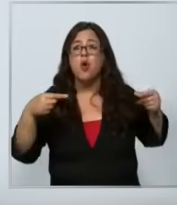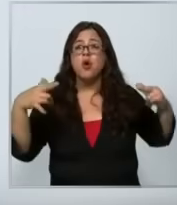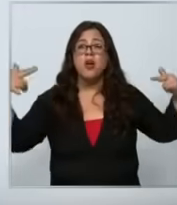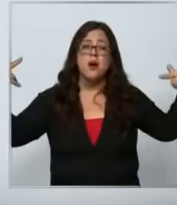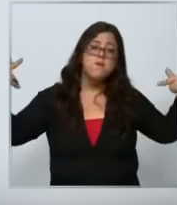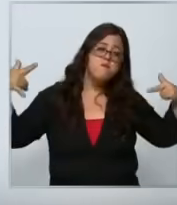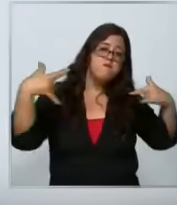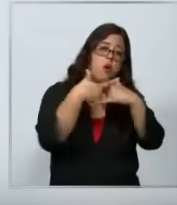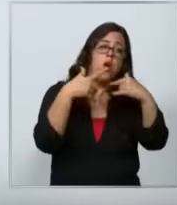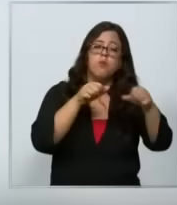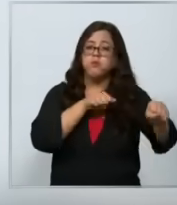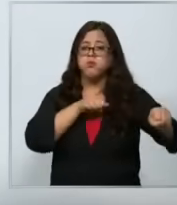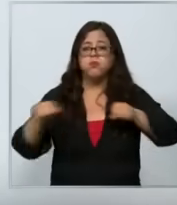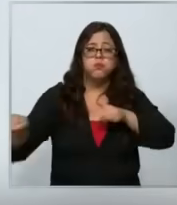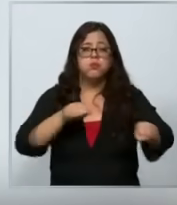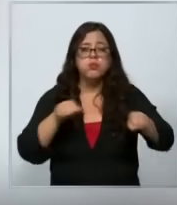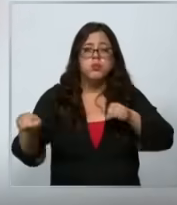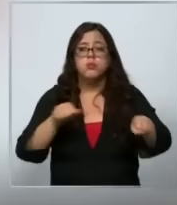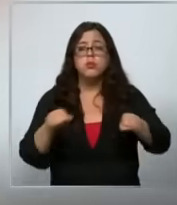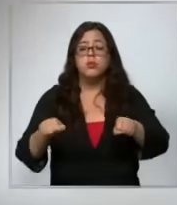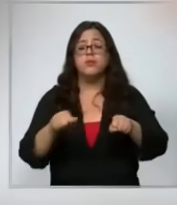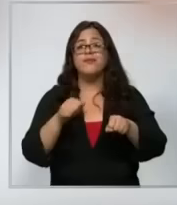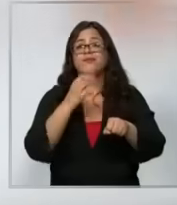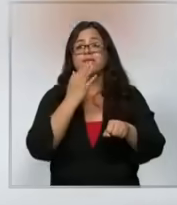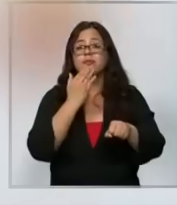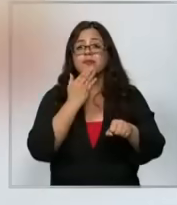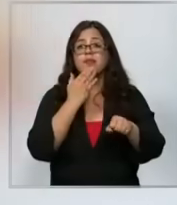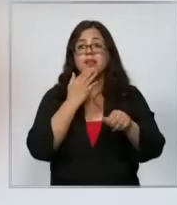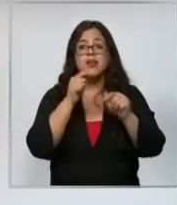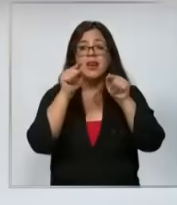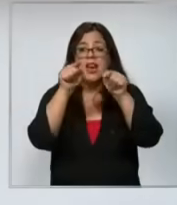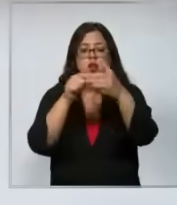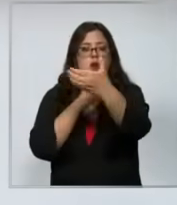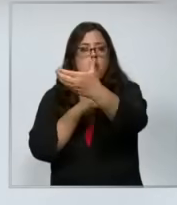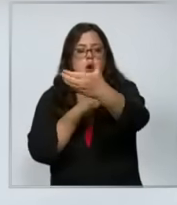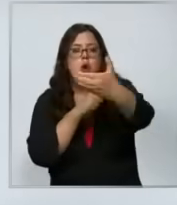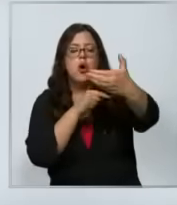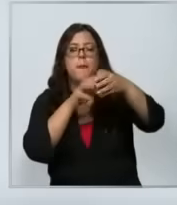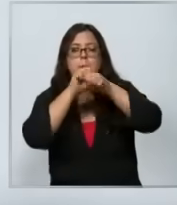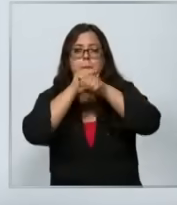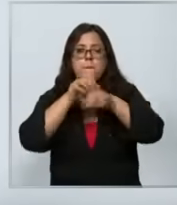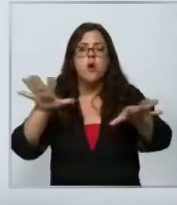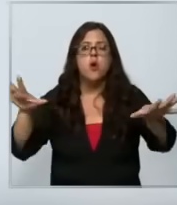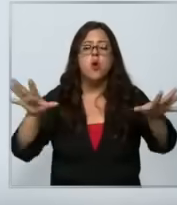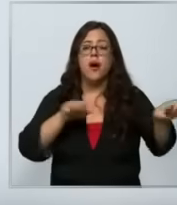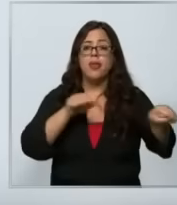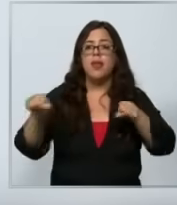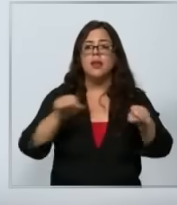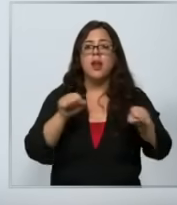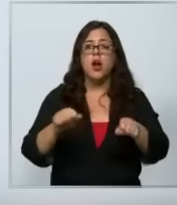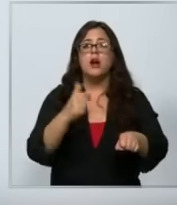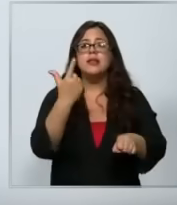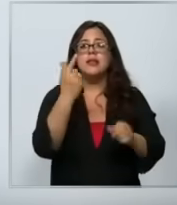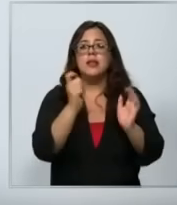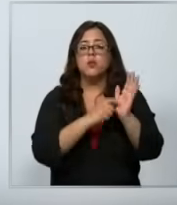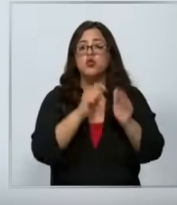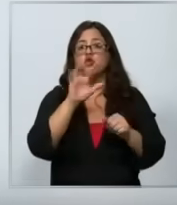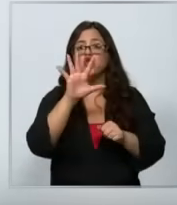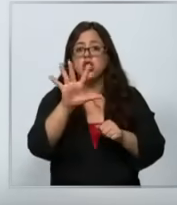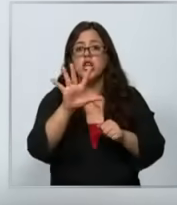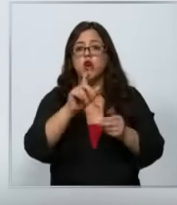aéreos, terremotos y precisamente parte de los registros que se han difundido del terremoto 7.5